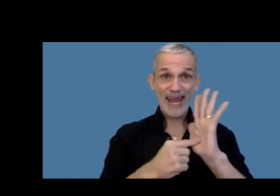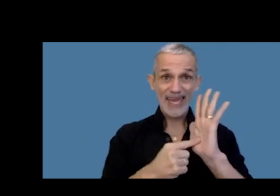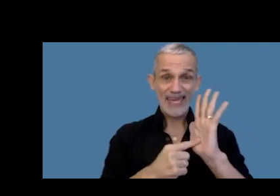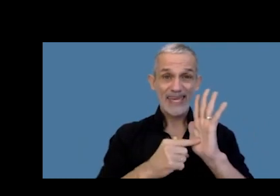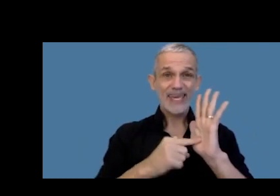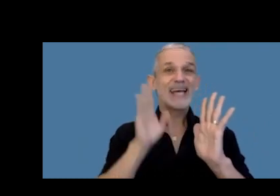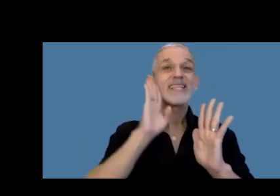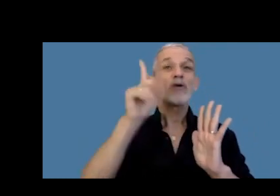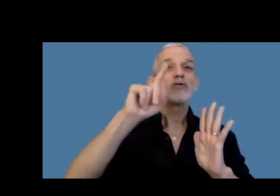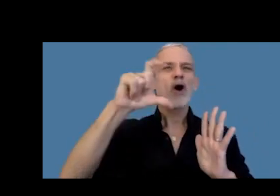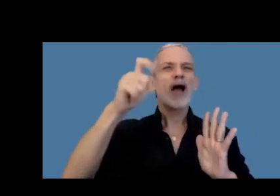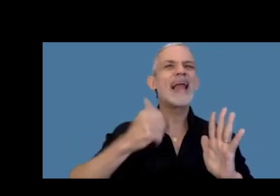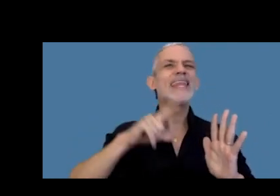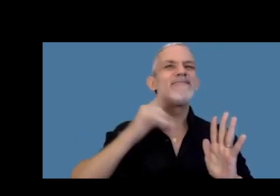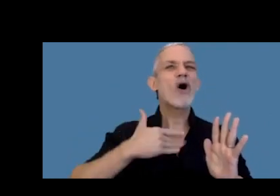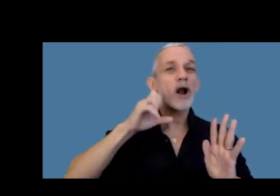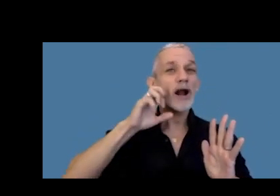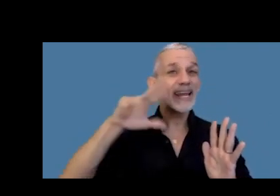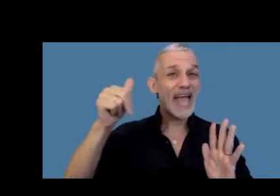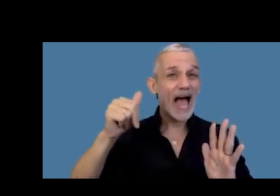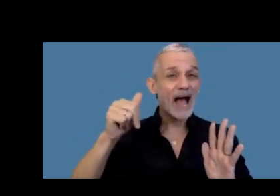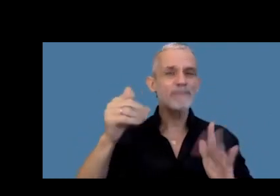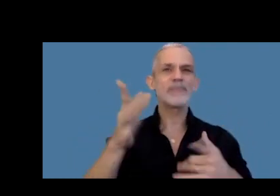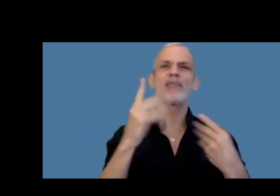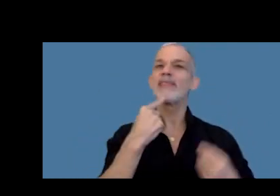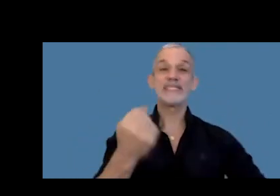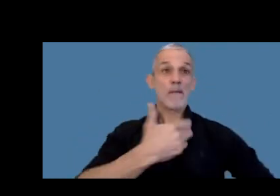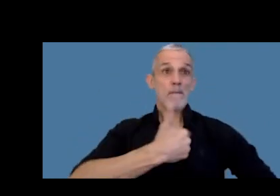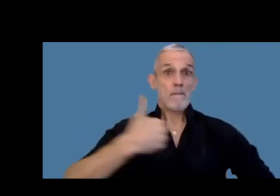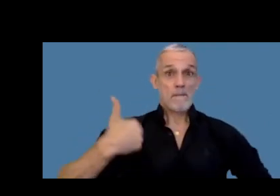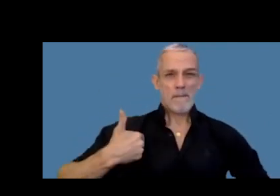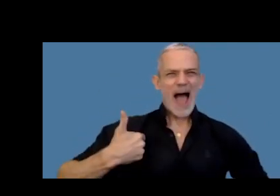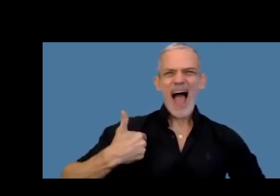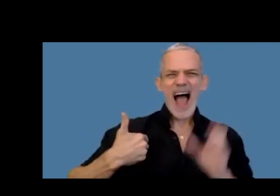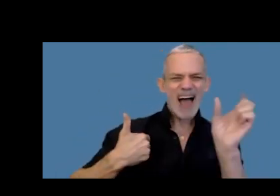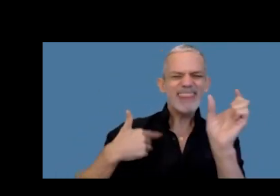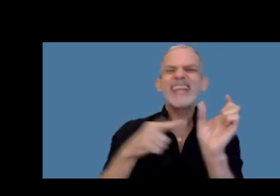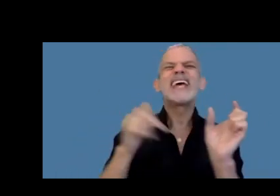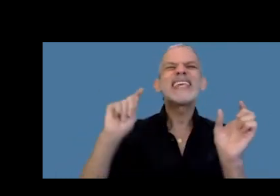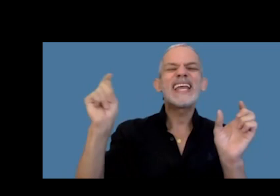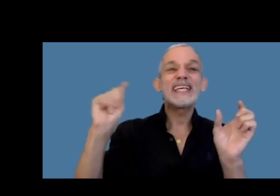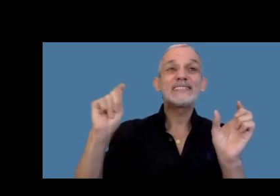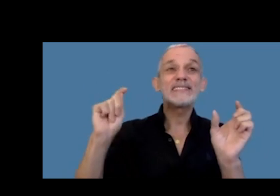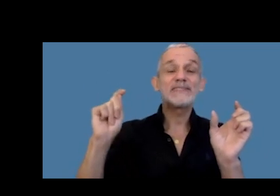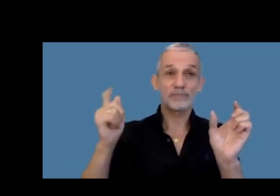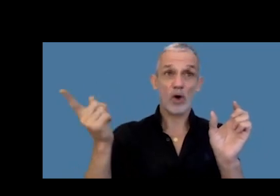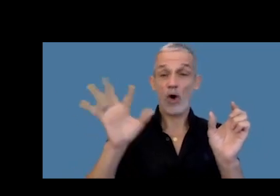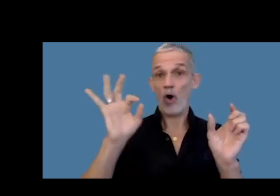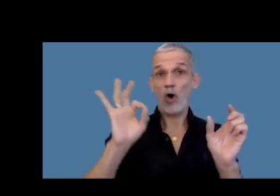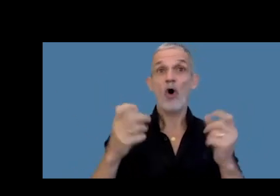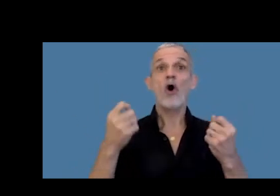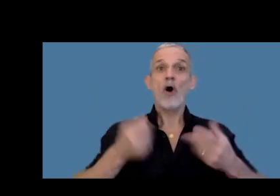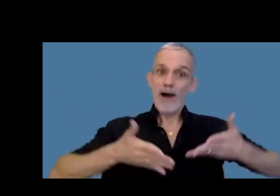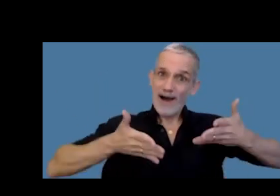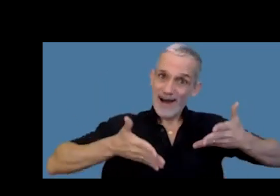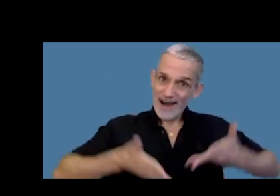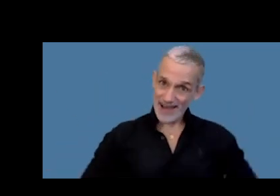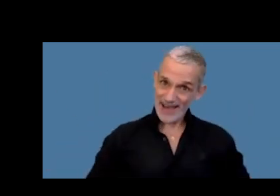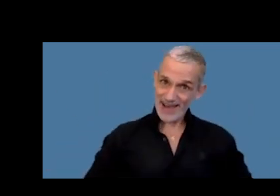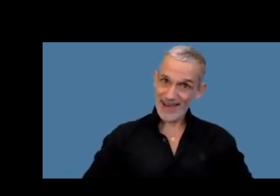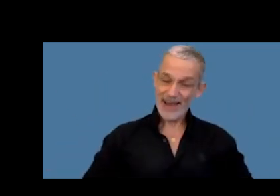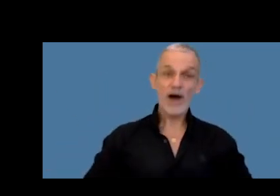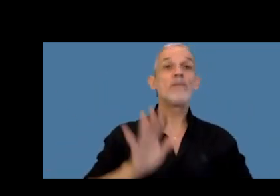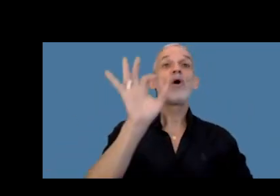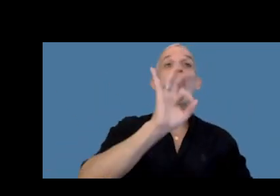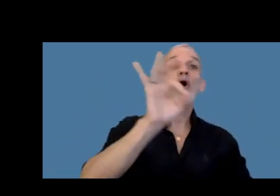de filiación decía que madre era o la que daba a luz